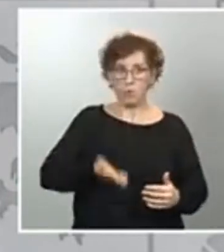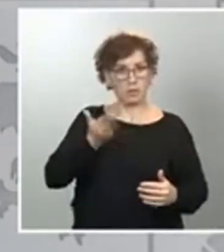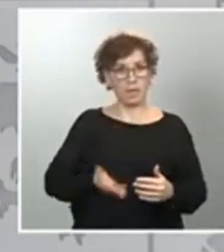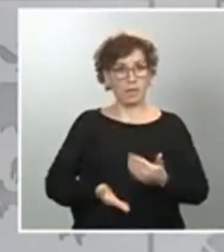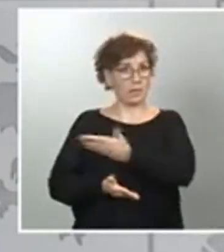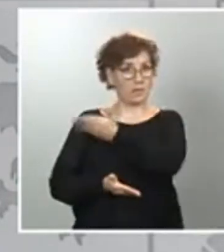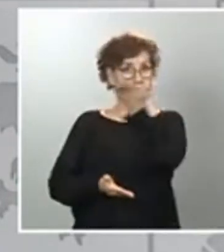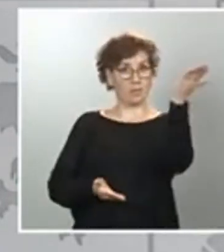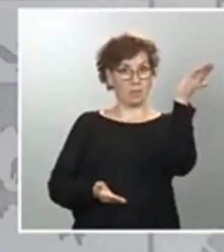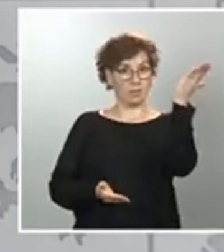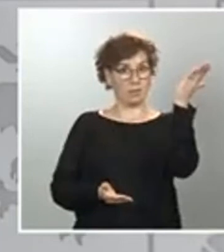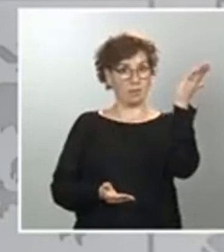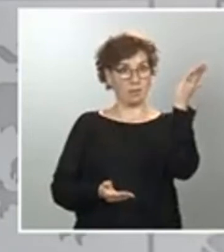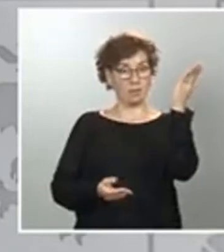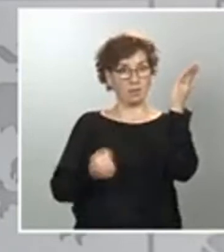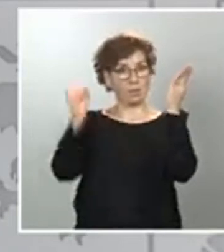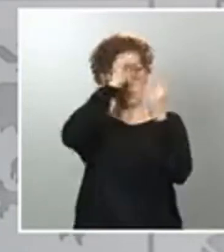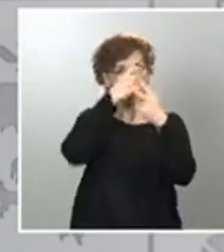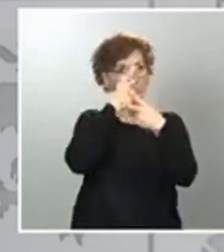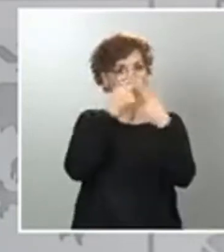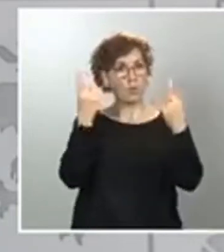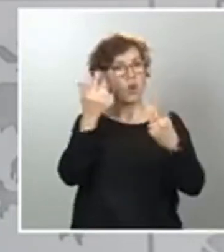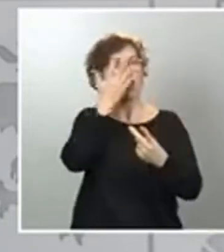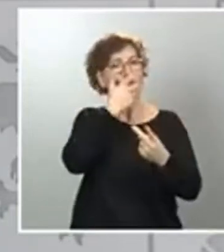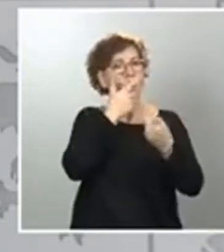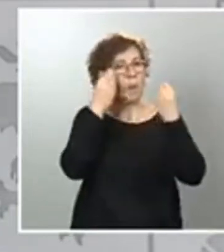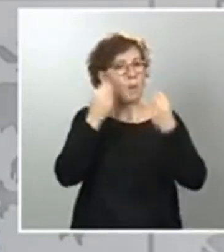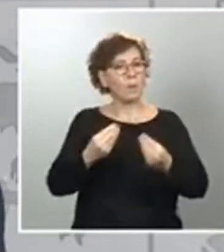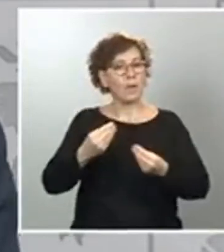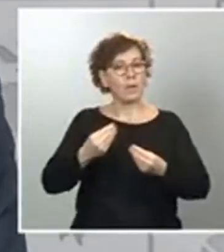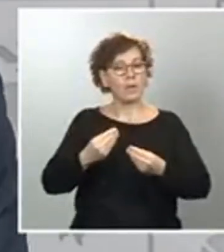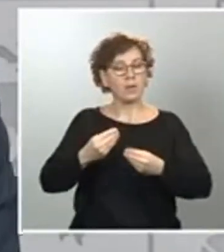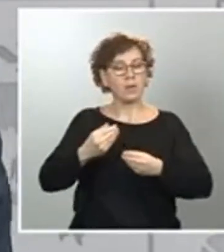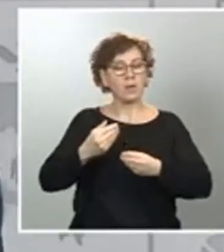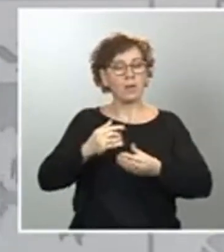es, digamos, la metodología que vamos a seguir en estas fases.